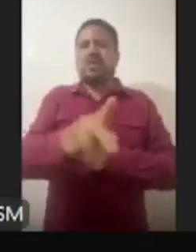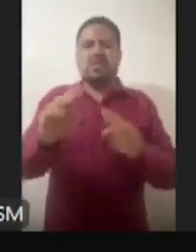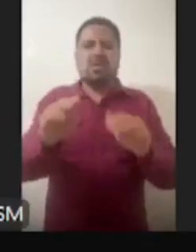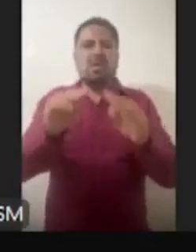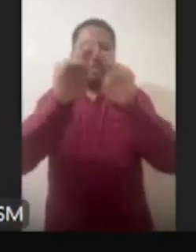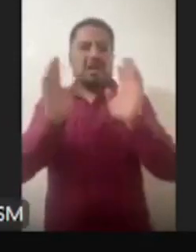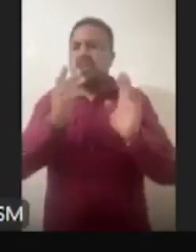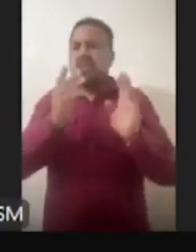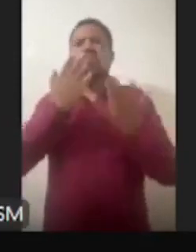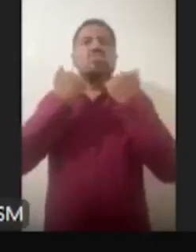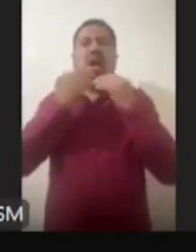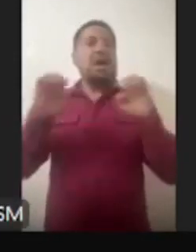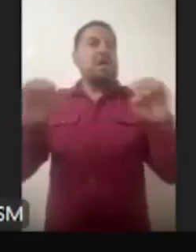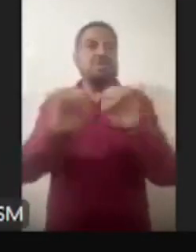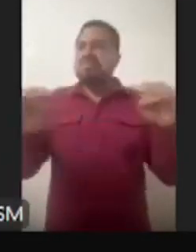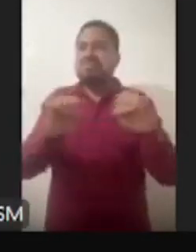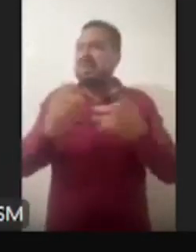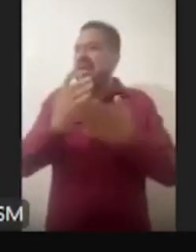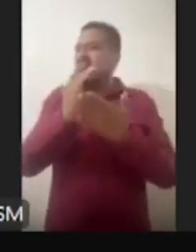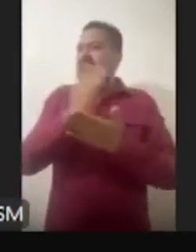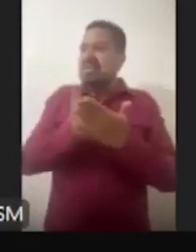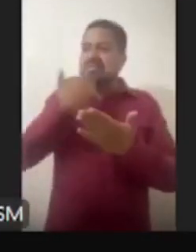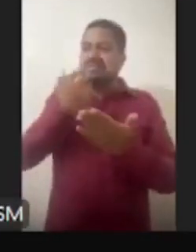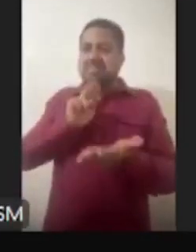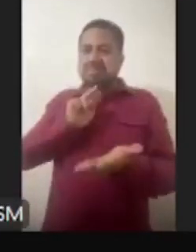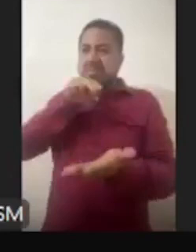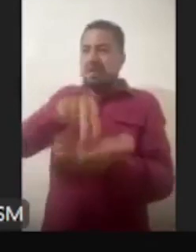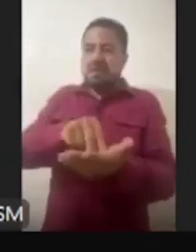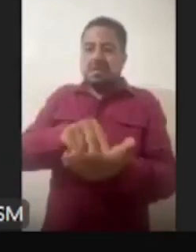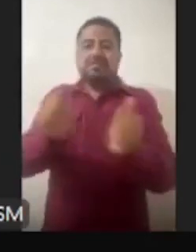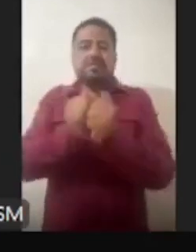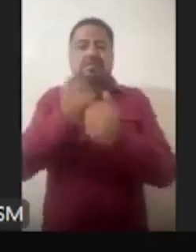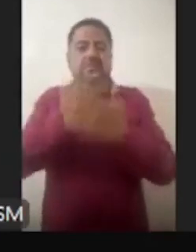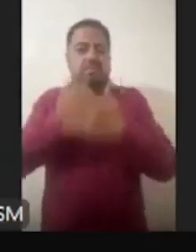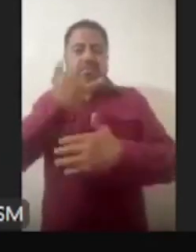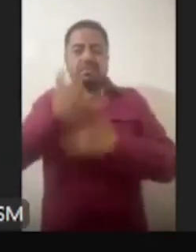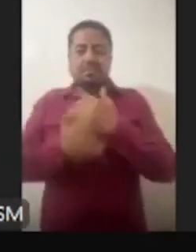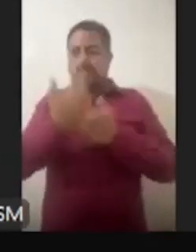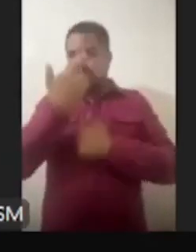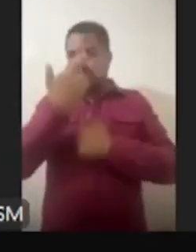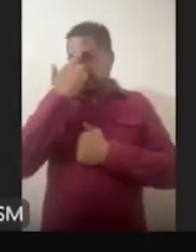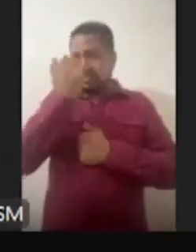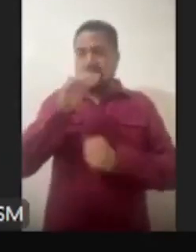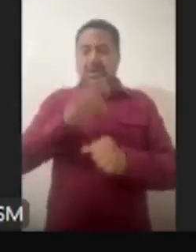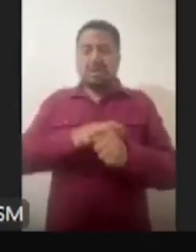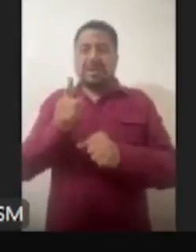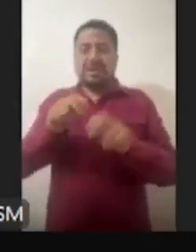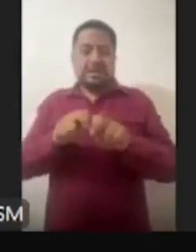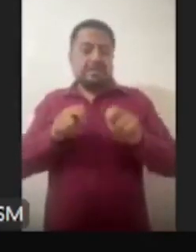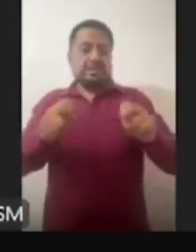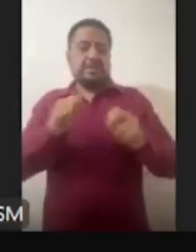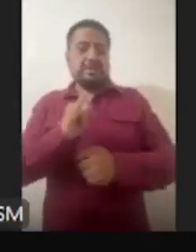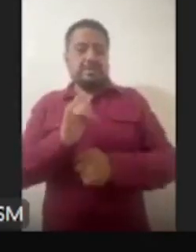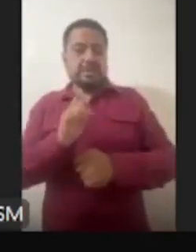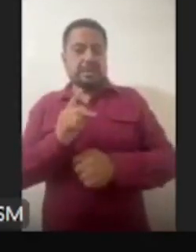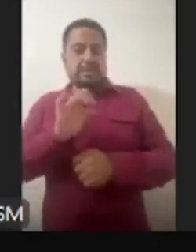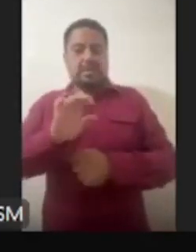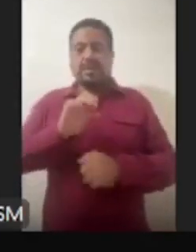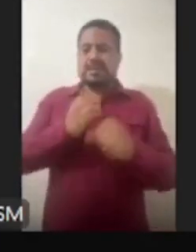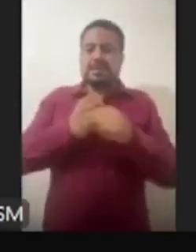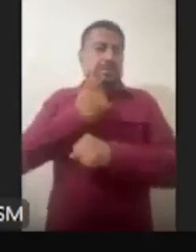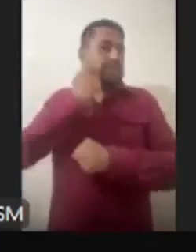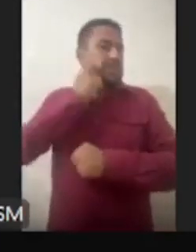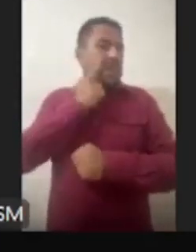sujeta a la garantía de audiencia. En el proyecto se razona que el Consejo General del Instituto Electoral y de Participación Ciudadana del Estado de